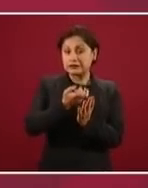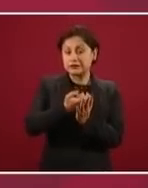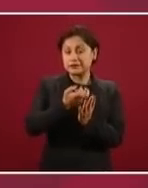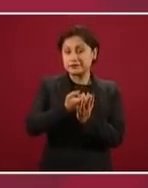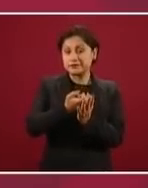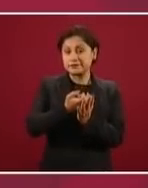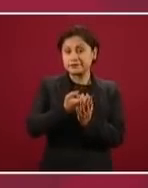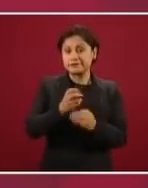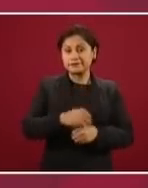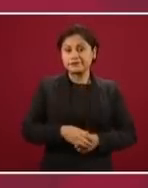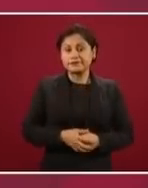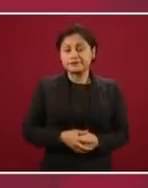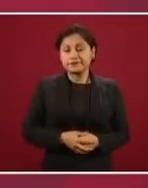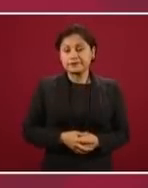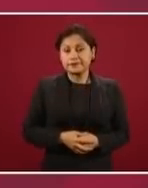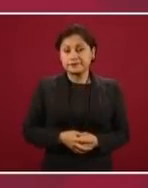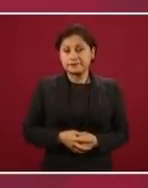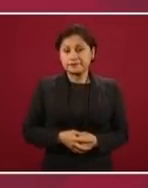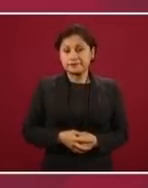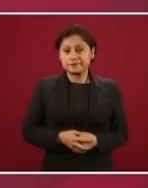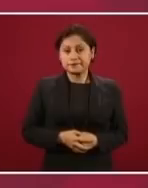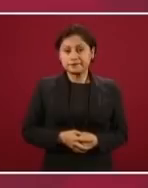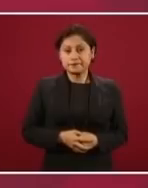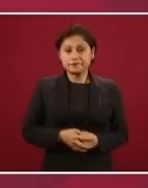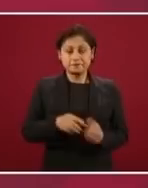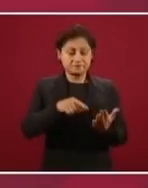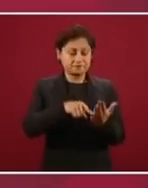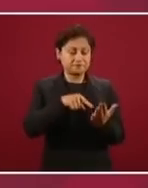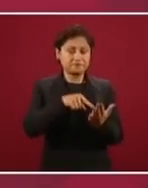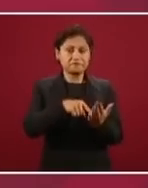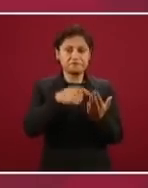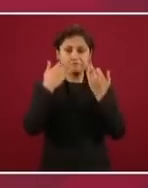no se tienen elementos